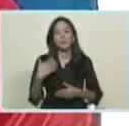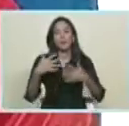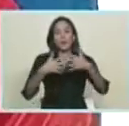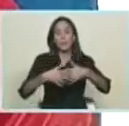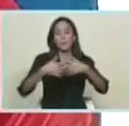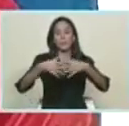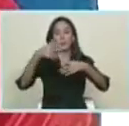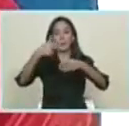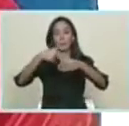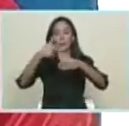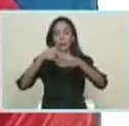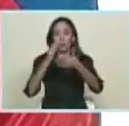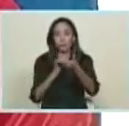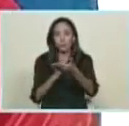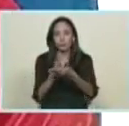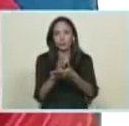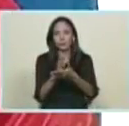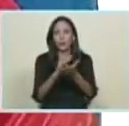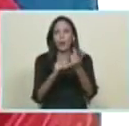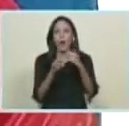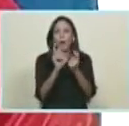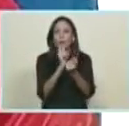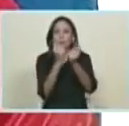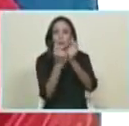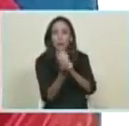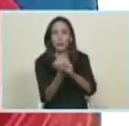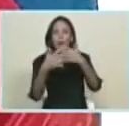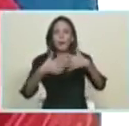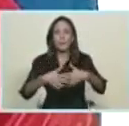PDVSA ha sido el eje vital